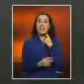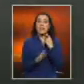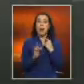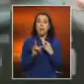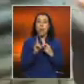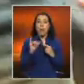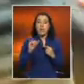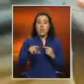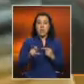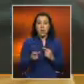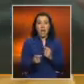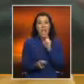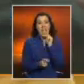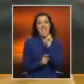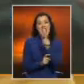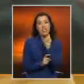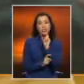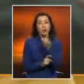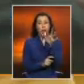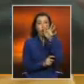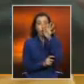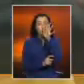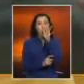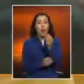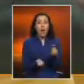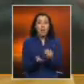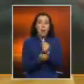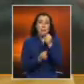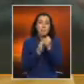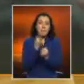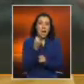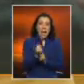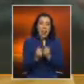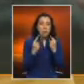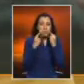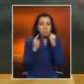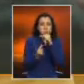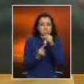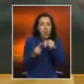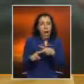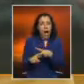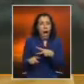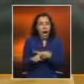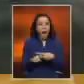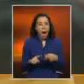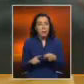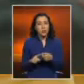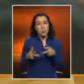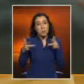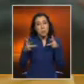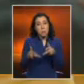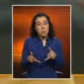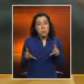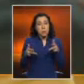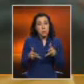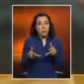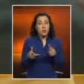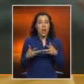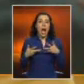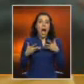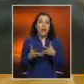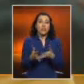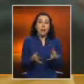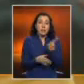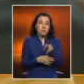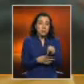bullying. Los insultos y las burlas, seguida de las peleas, los rumores, las amenazas y los hostigamientos, son las agresiones